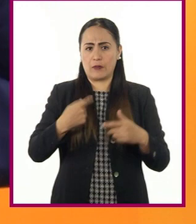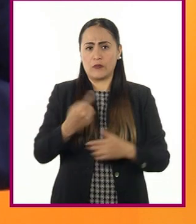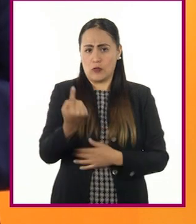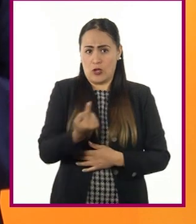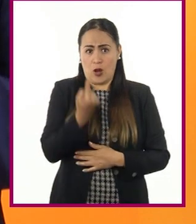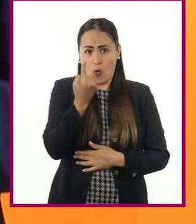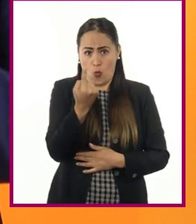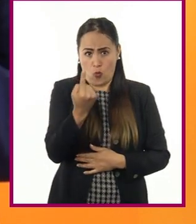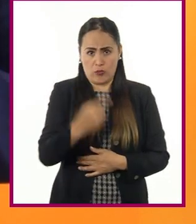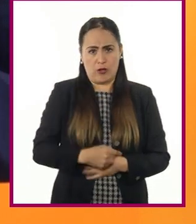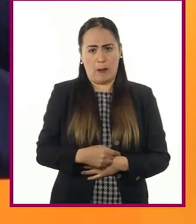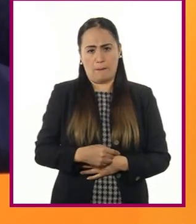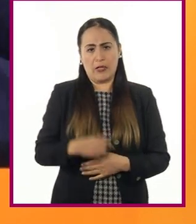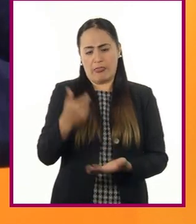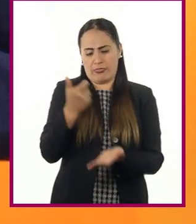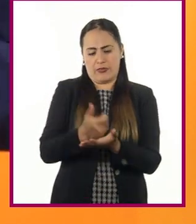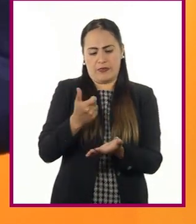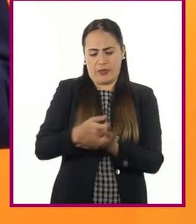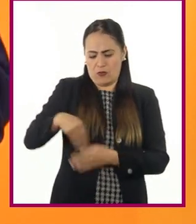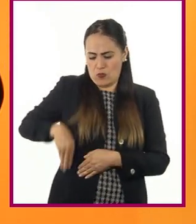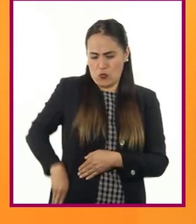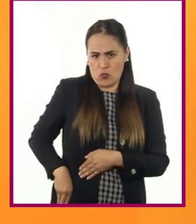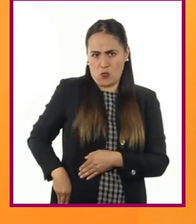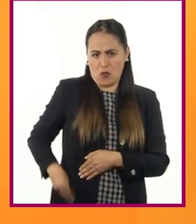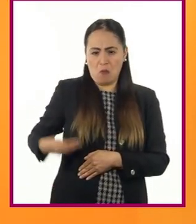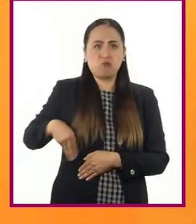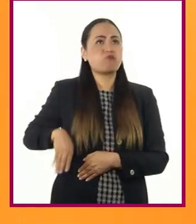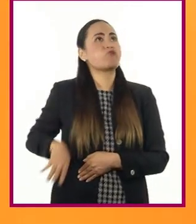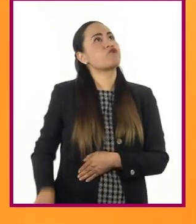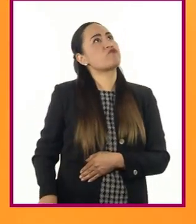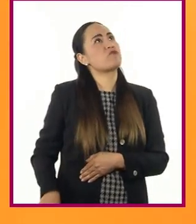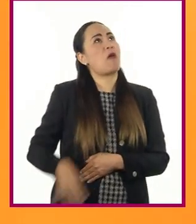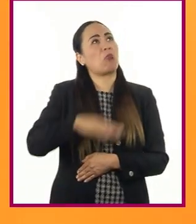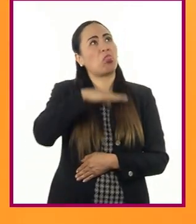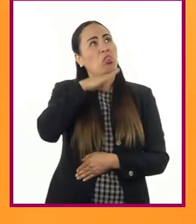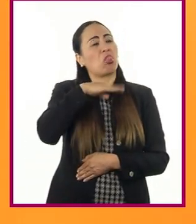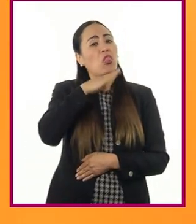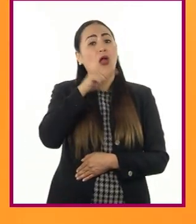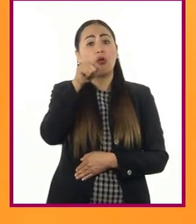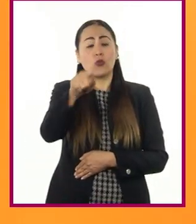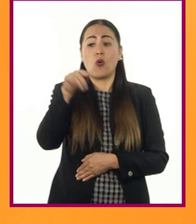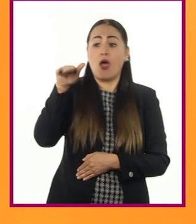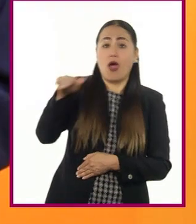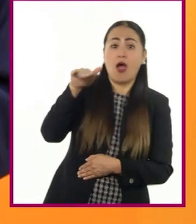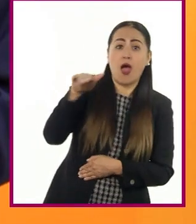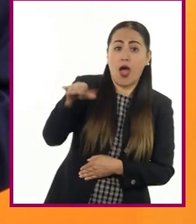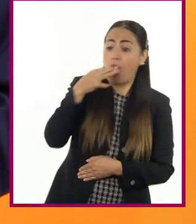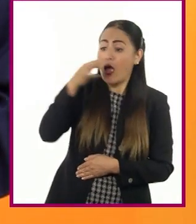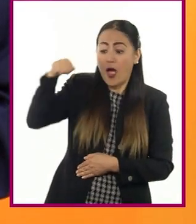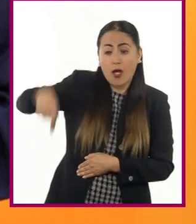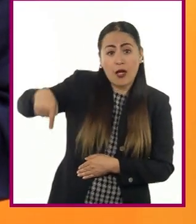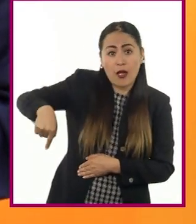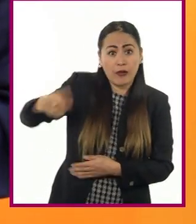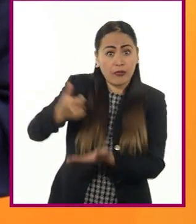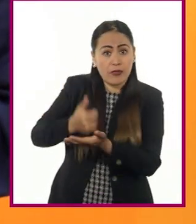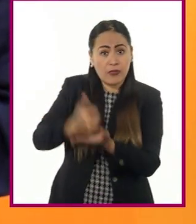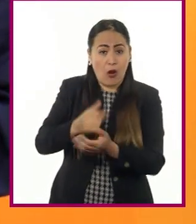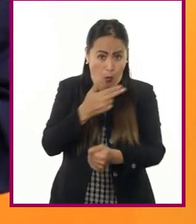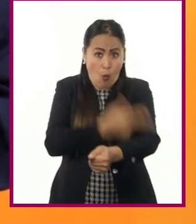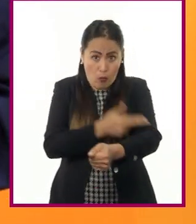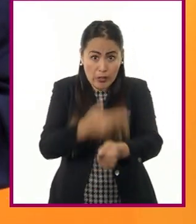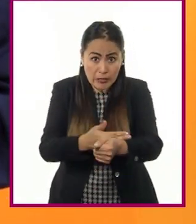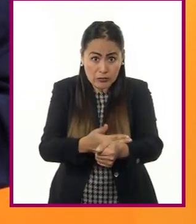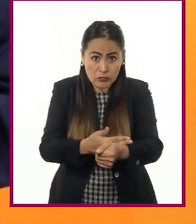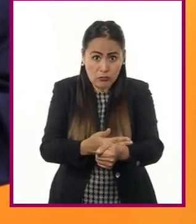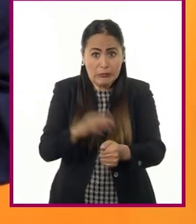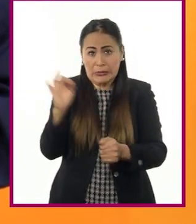cae un billete, optas por avisarle y ser honesto, esa persona no